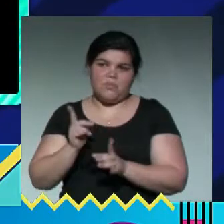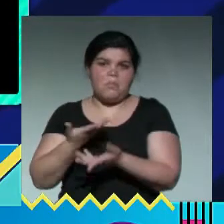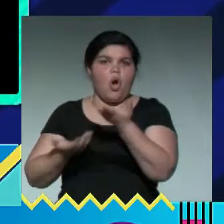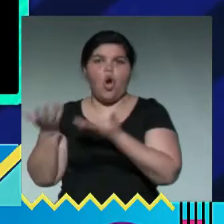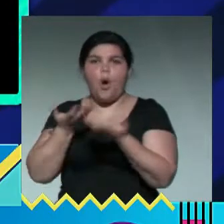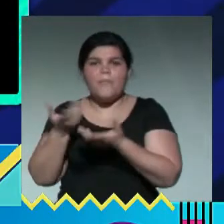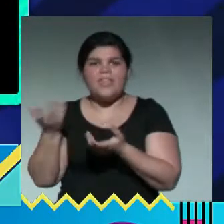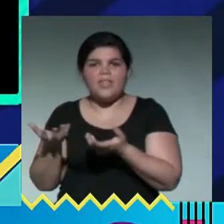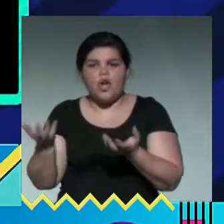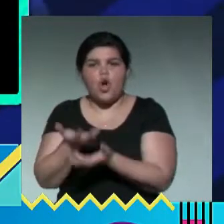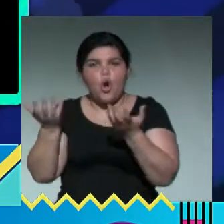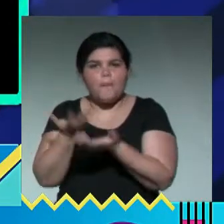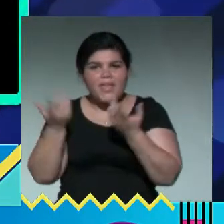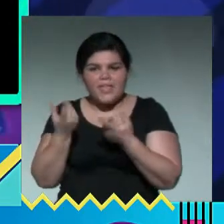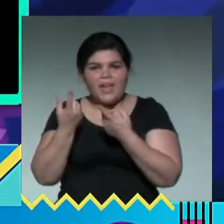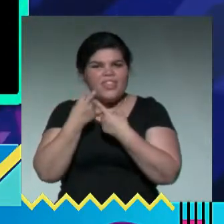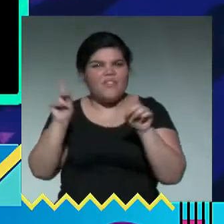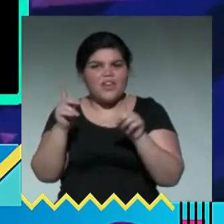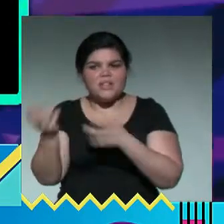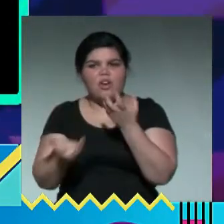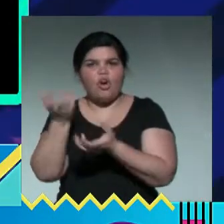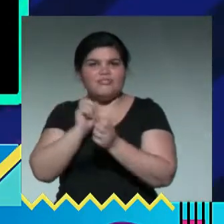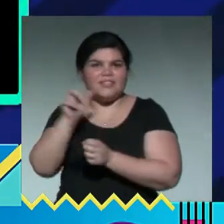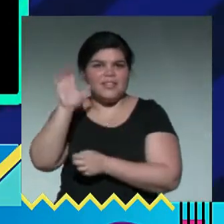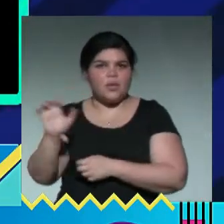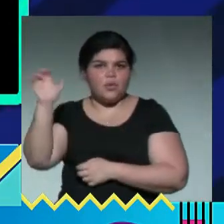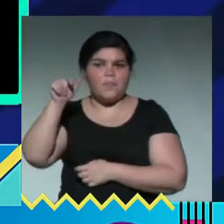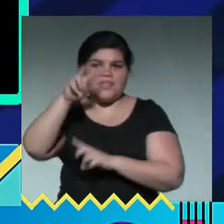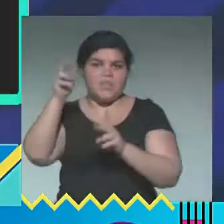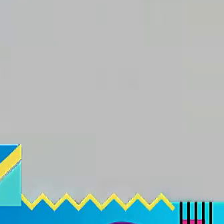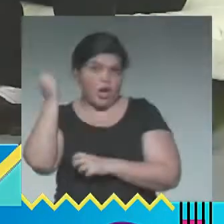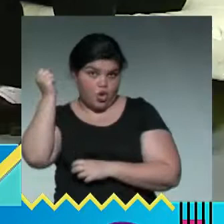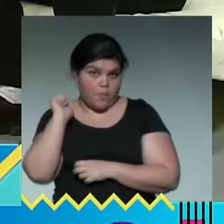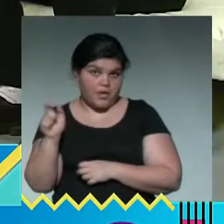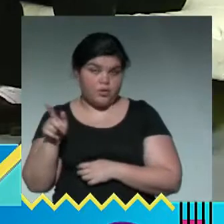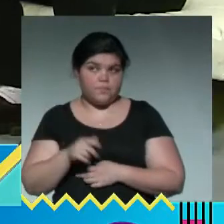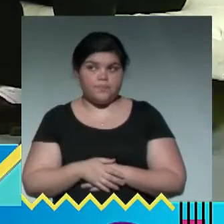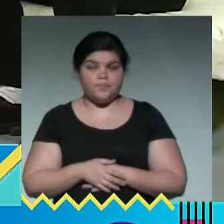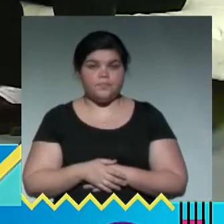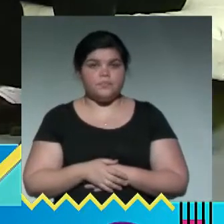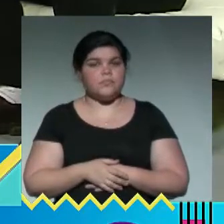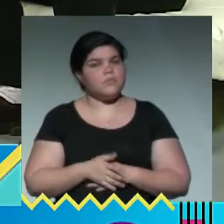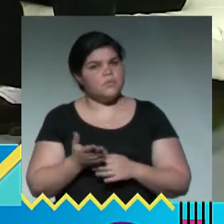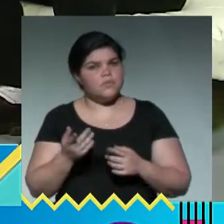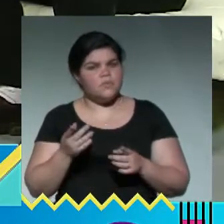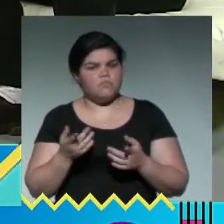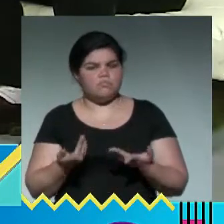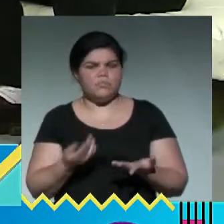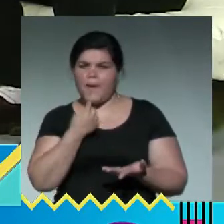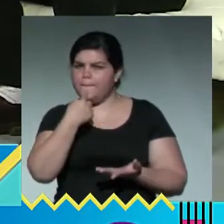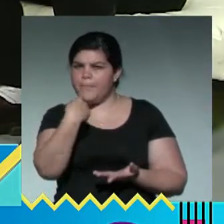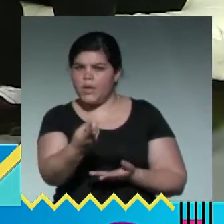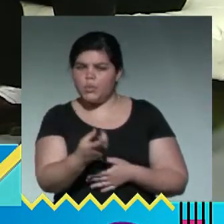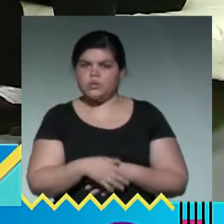ese es un poco lo que yo veo desde el punto de vista económico, ¿no? Bien. ¿Podemos ir un poco a la pregunta de